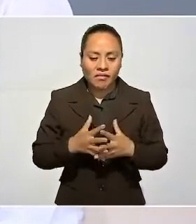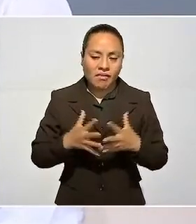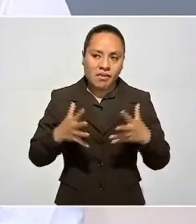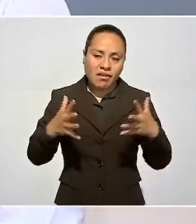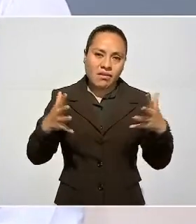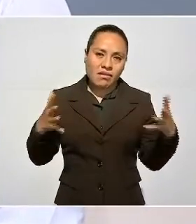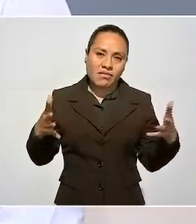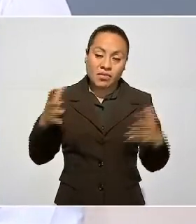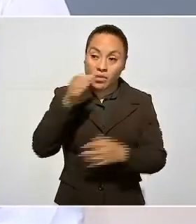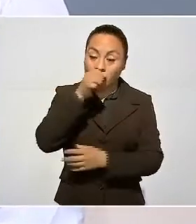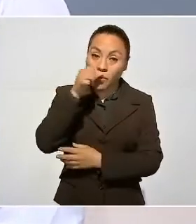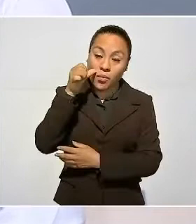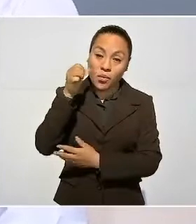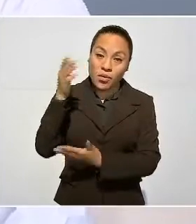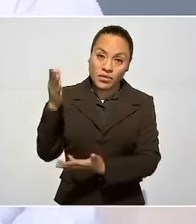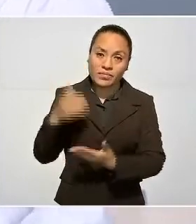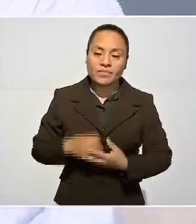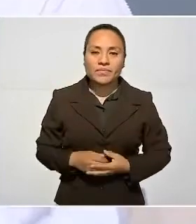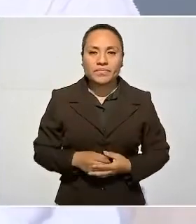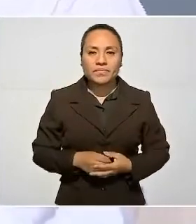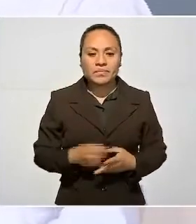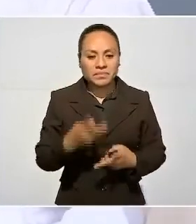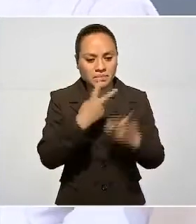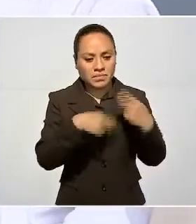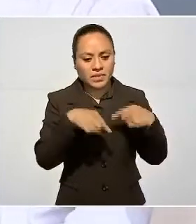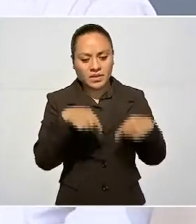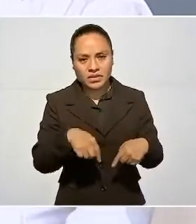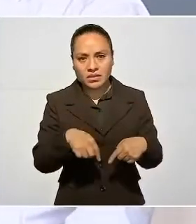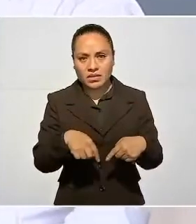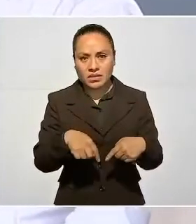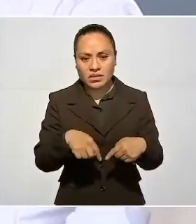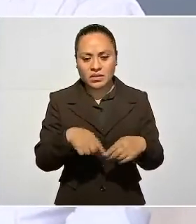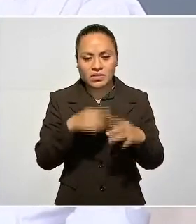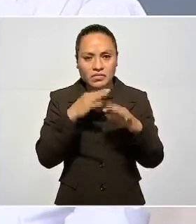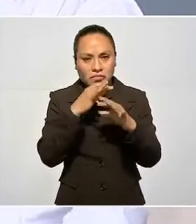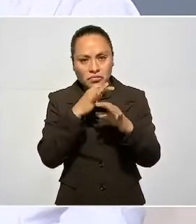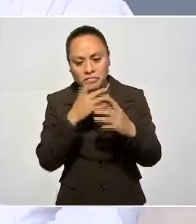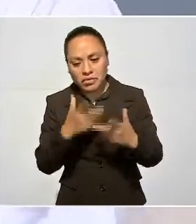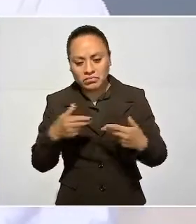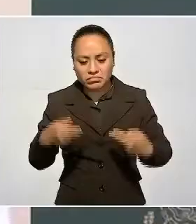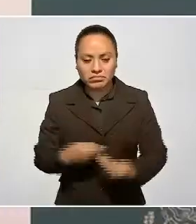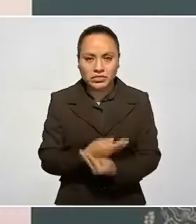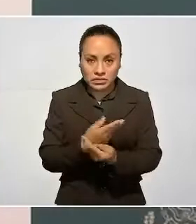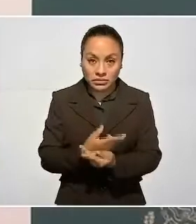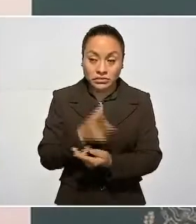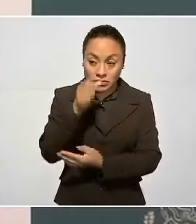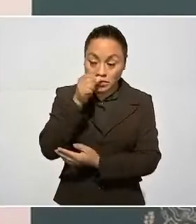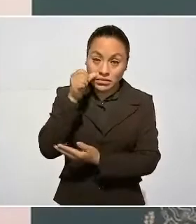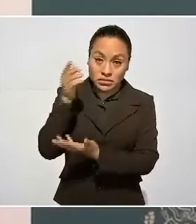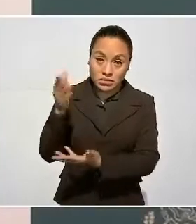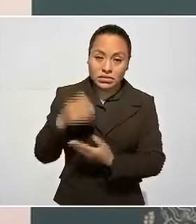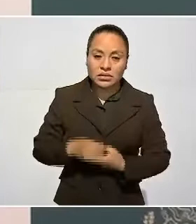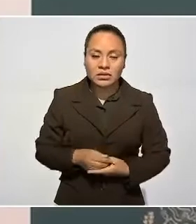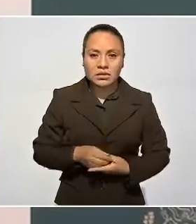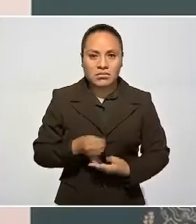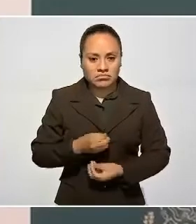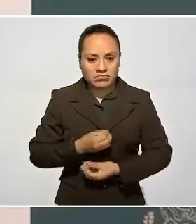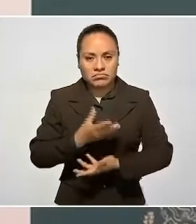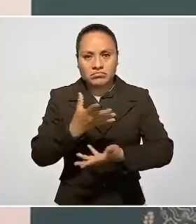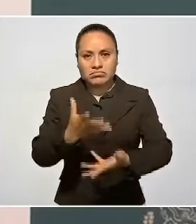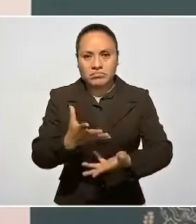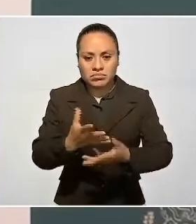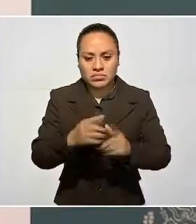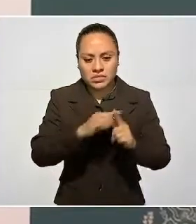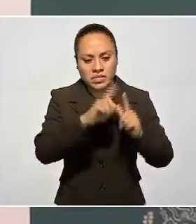Juárez. Venimos a Guelatao a decirle a la nación, al lado de